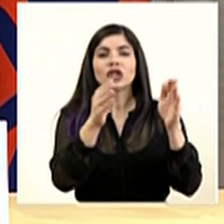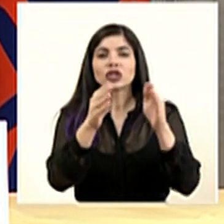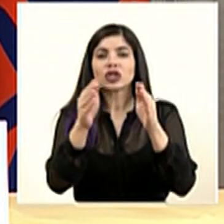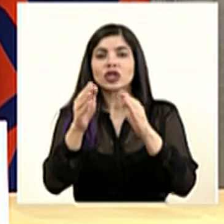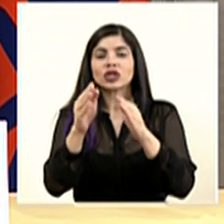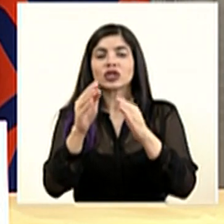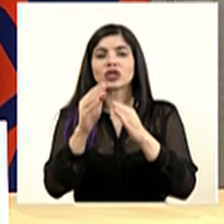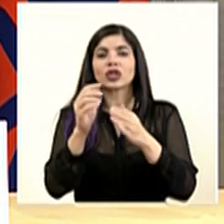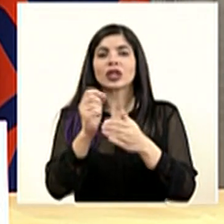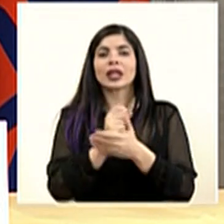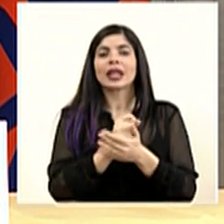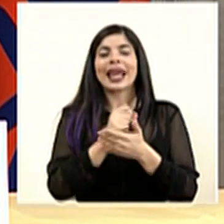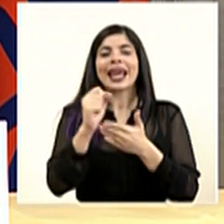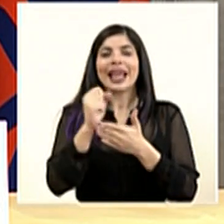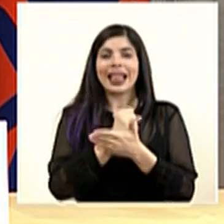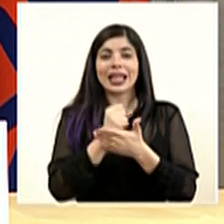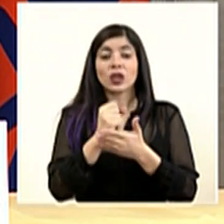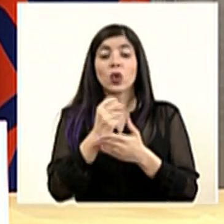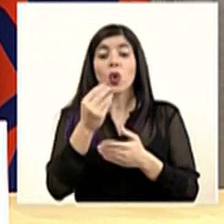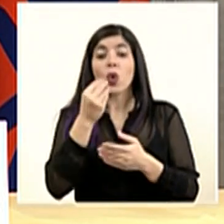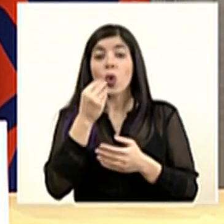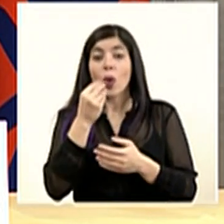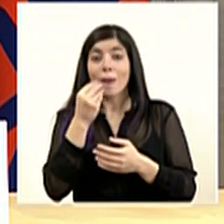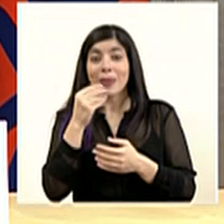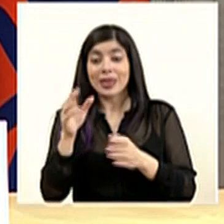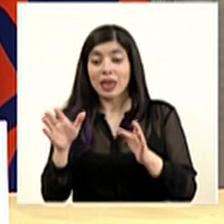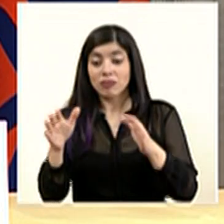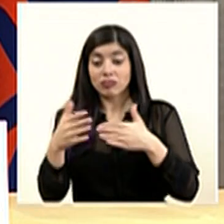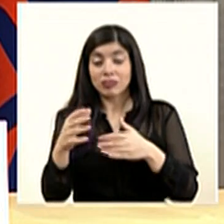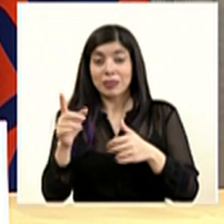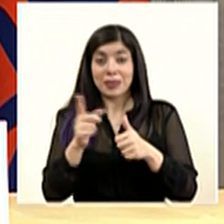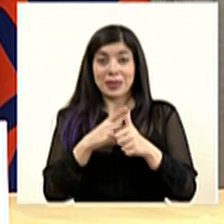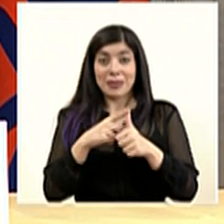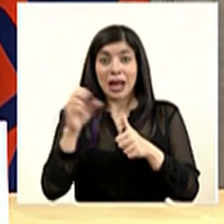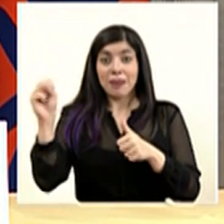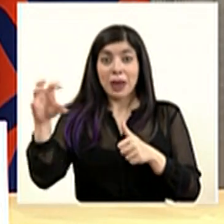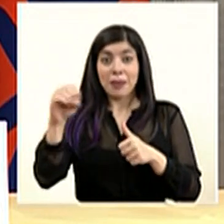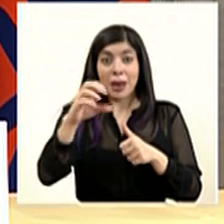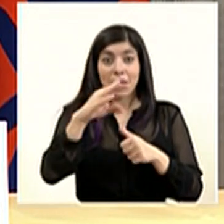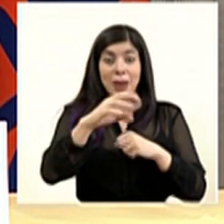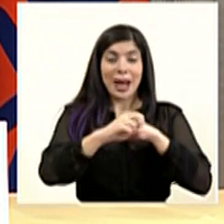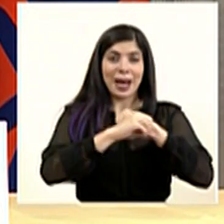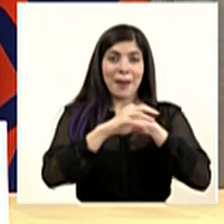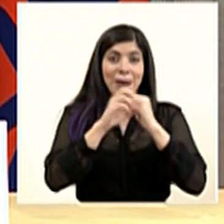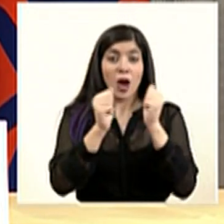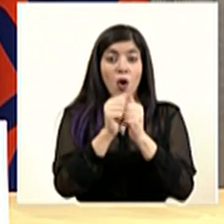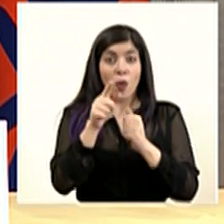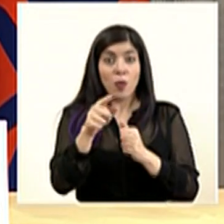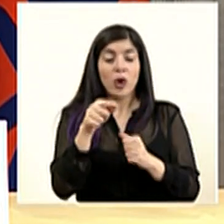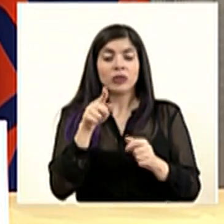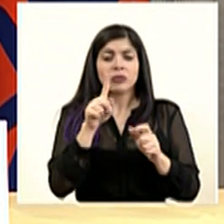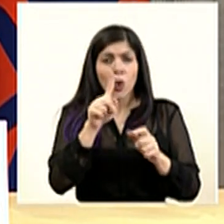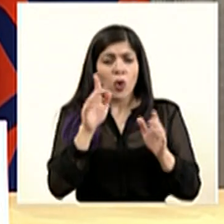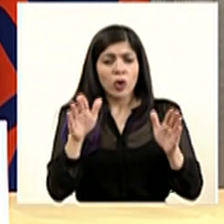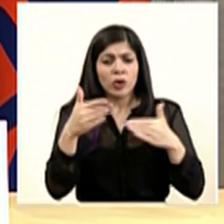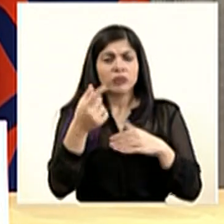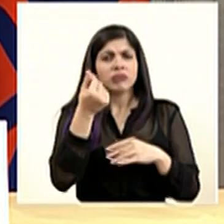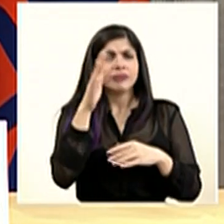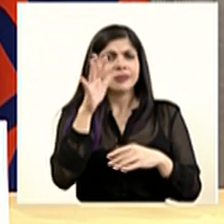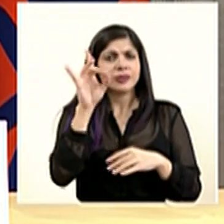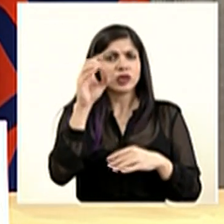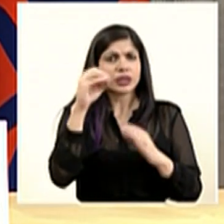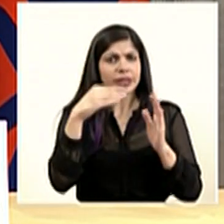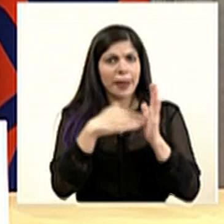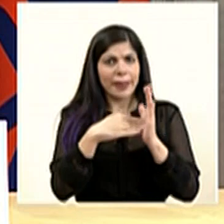de crédito. La ración de alimentos que distribuimos en la primera parte de la campaña Con Vos Podemos tenía un costo aproximado de 80,000